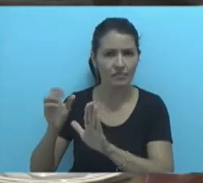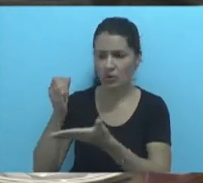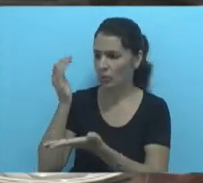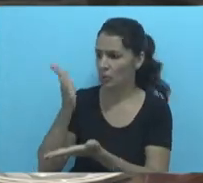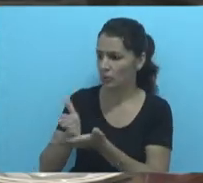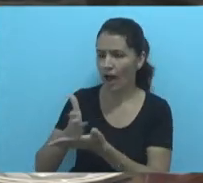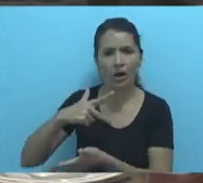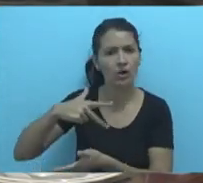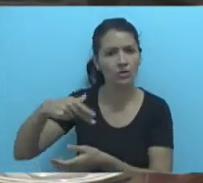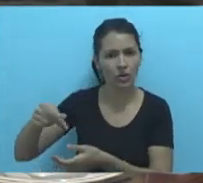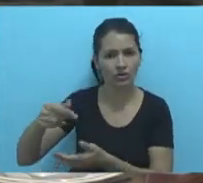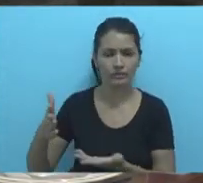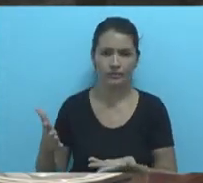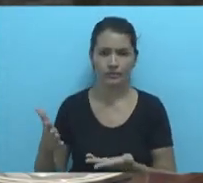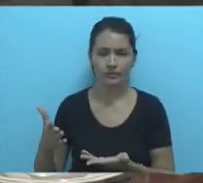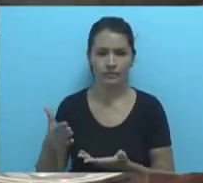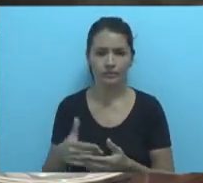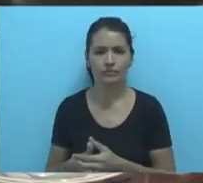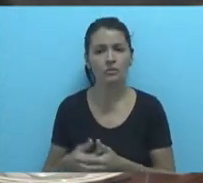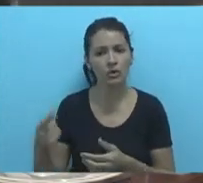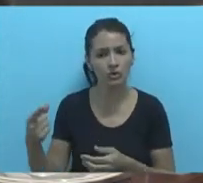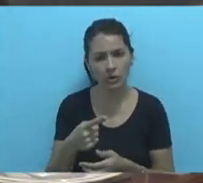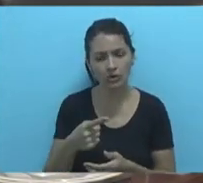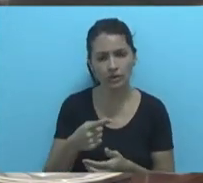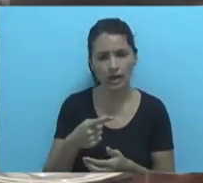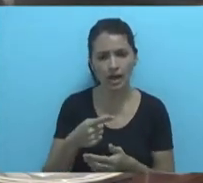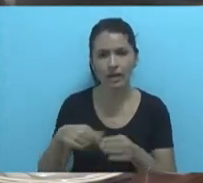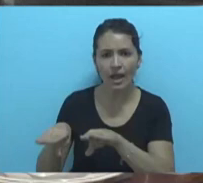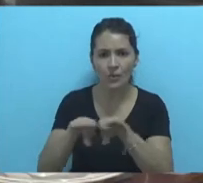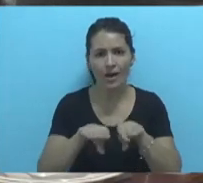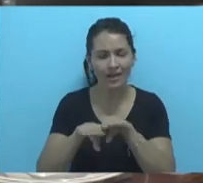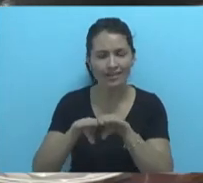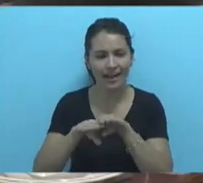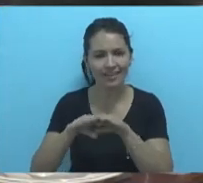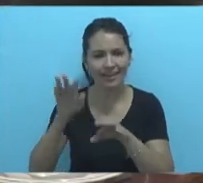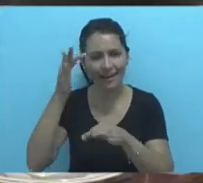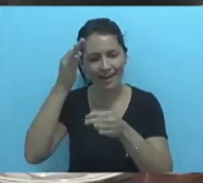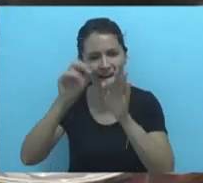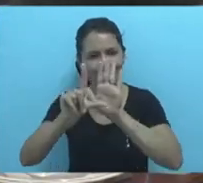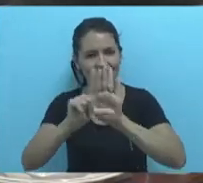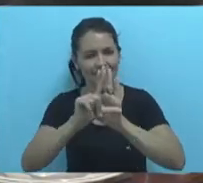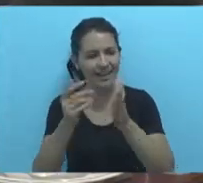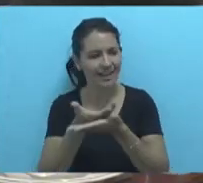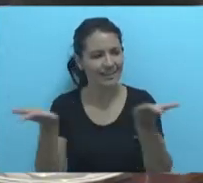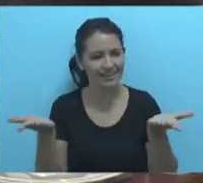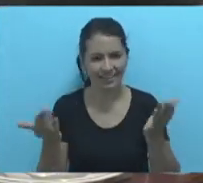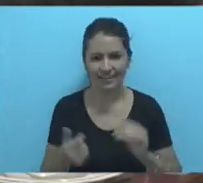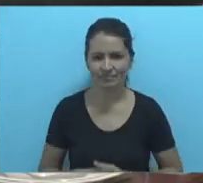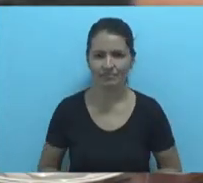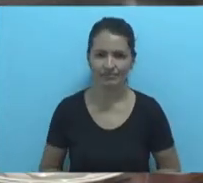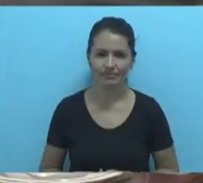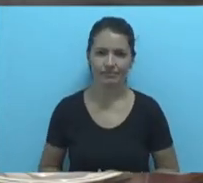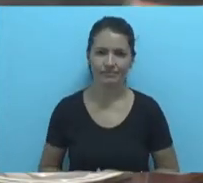lugar, violentar un principio básico que es la igualdad ante la ley de todos los ciudadanos